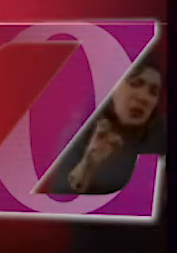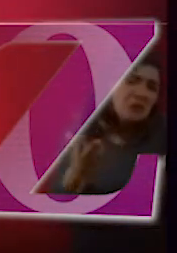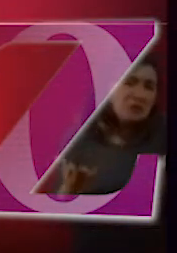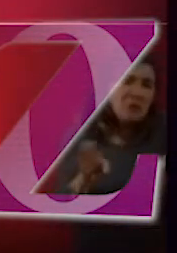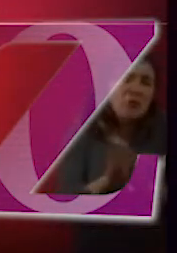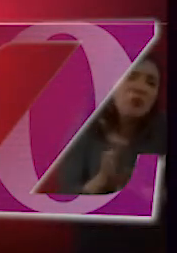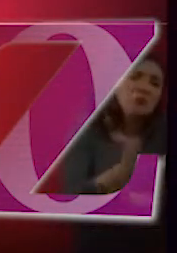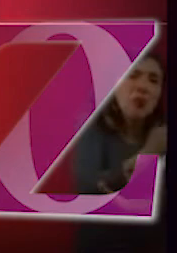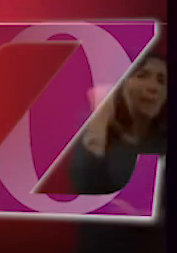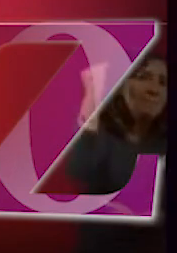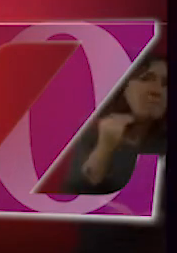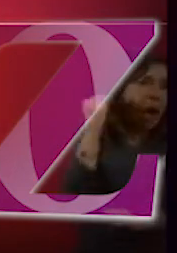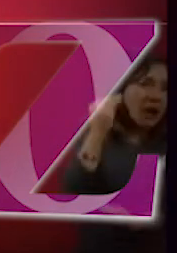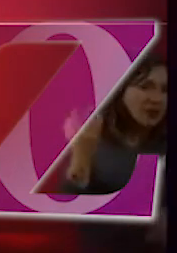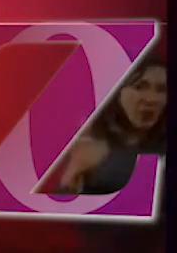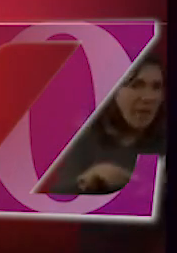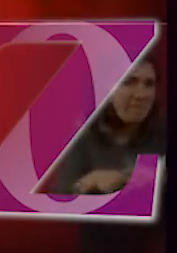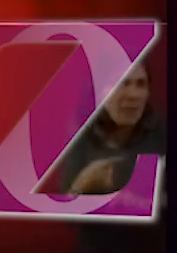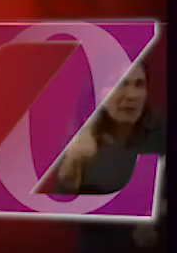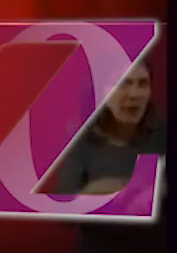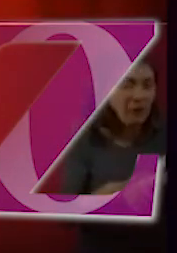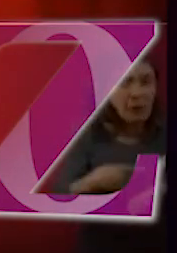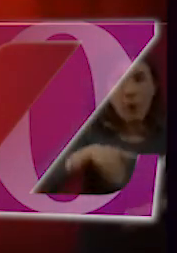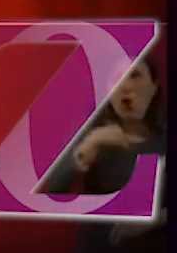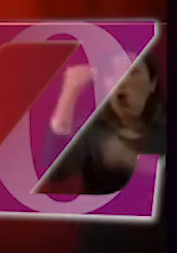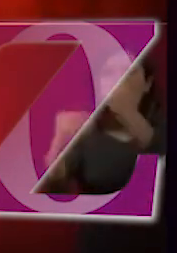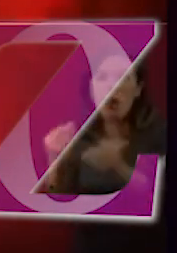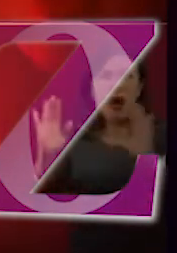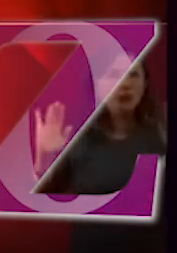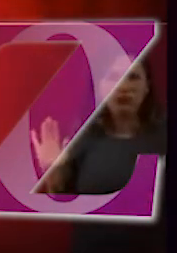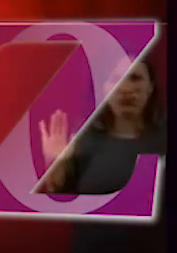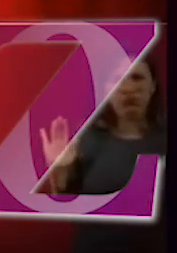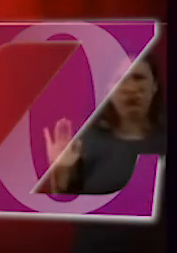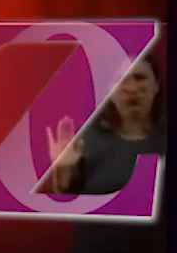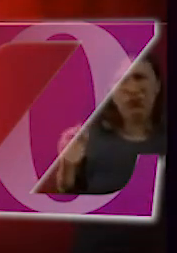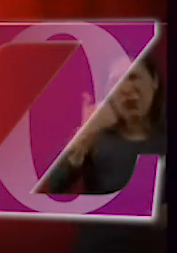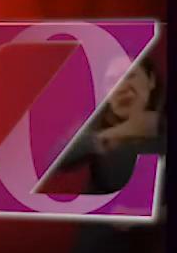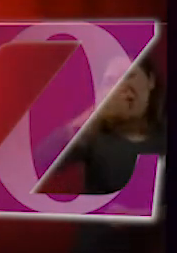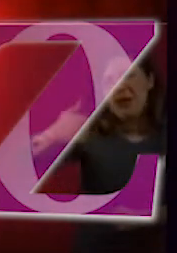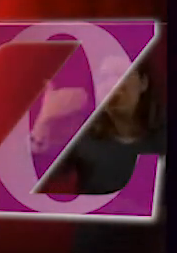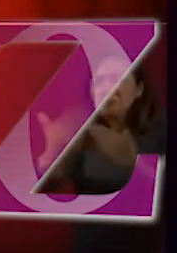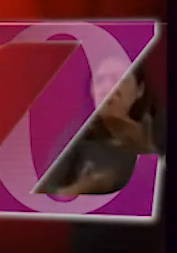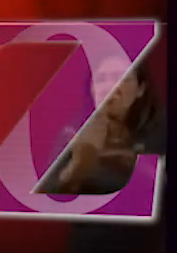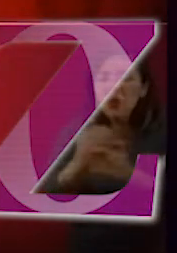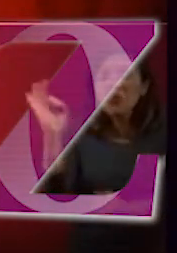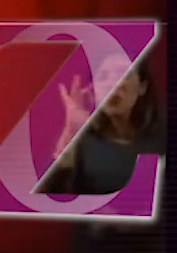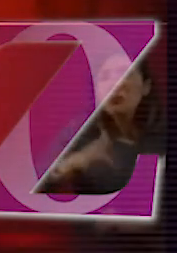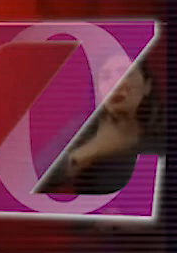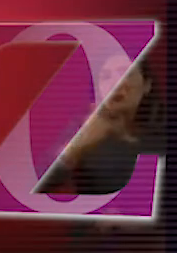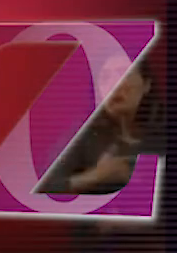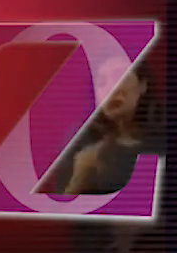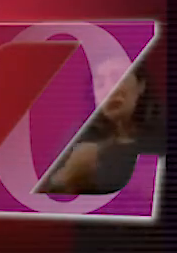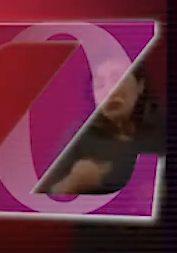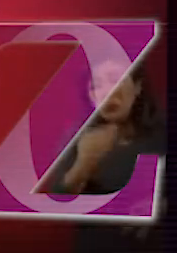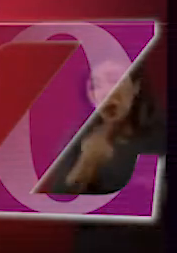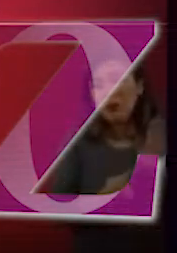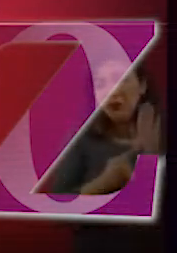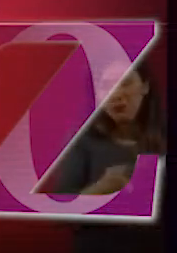propio gremio, y que le mandaron pues una carta diciéndole: